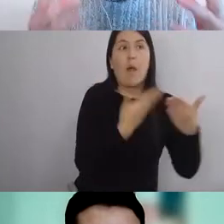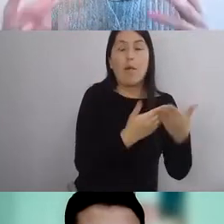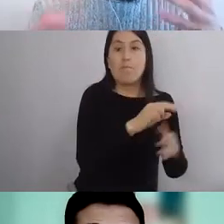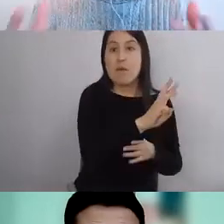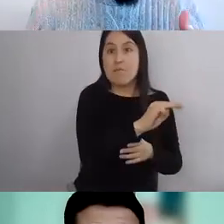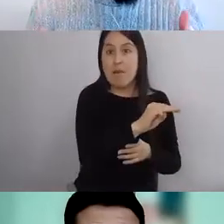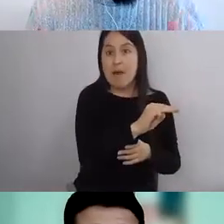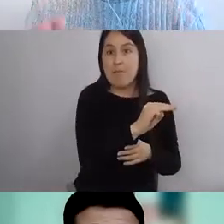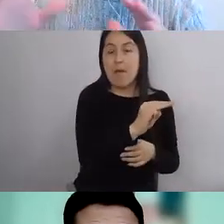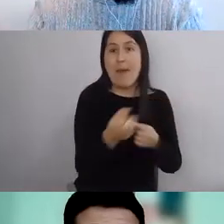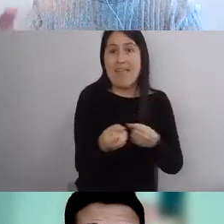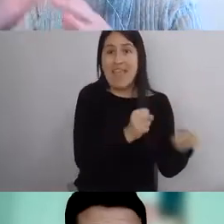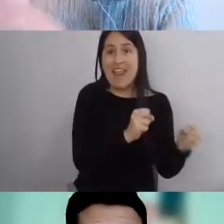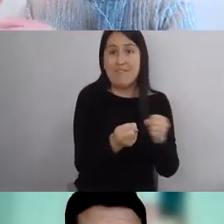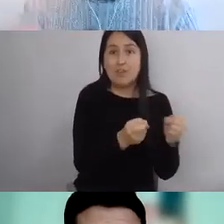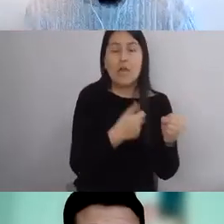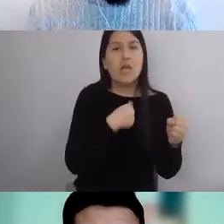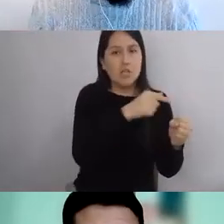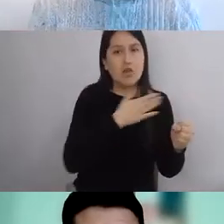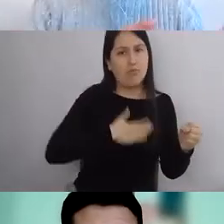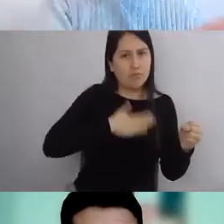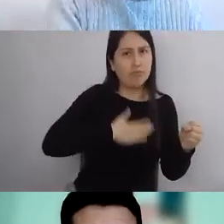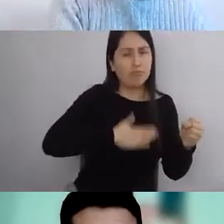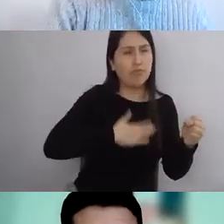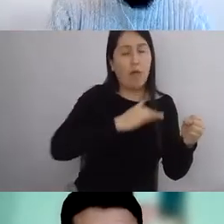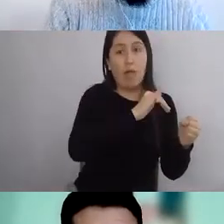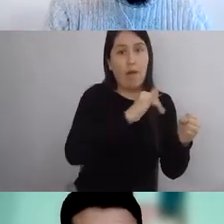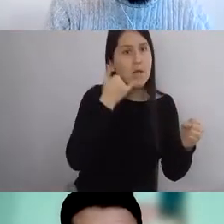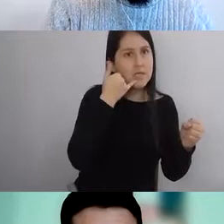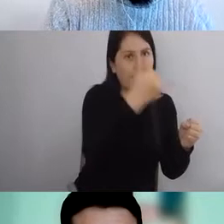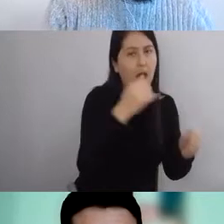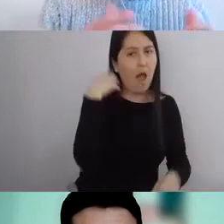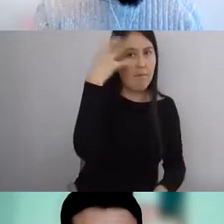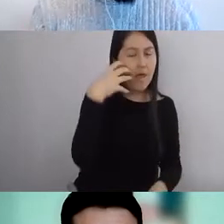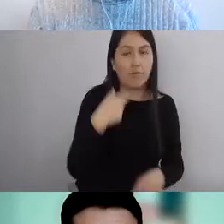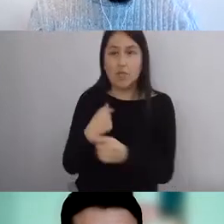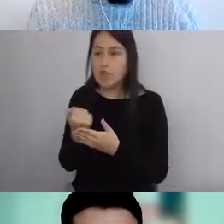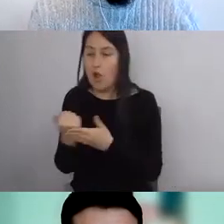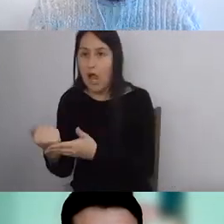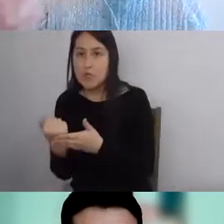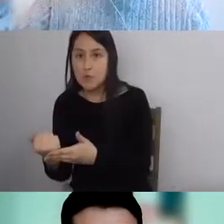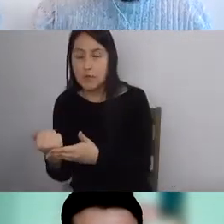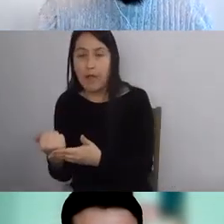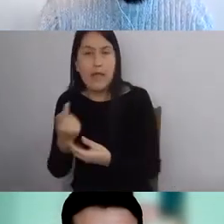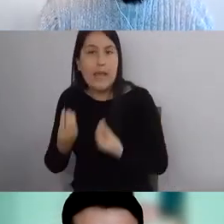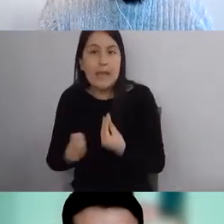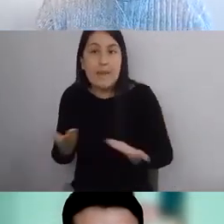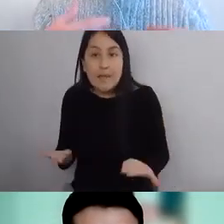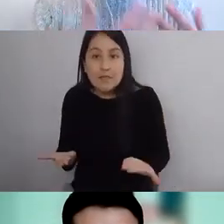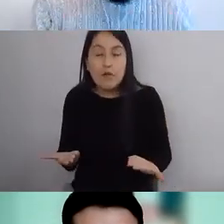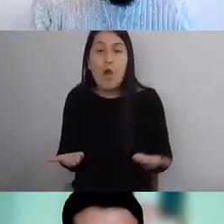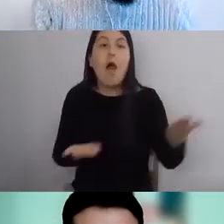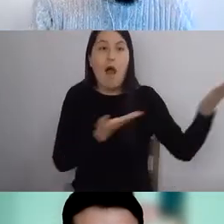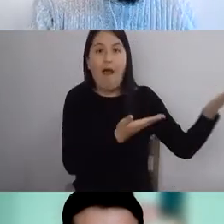un poco nerviosa y yo la calmé y le pedí que llamara, mientras yo calmé a la otra persona. ¿Cómo resultó eso? Vino la